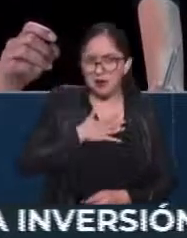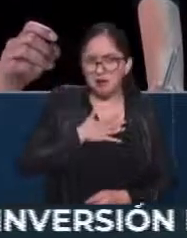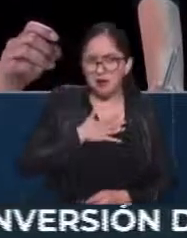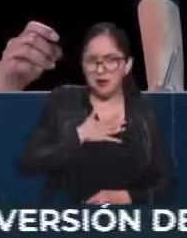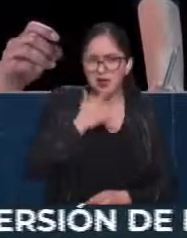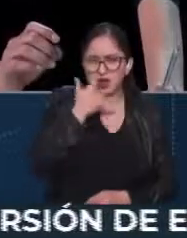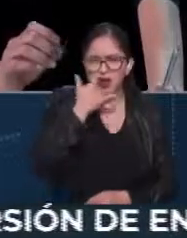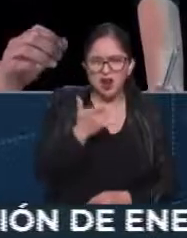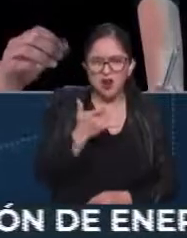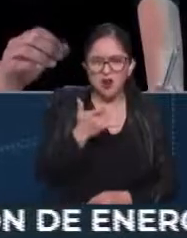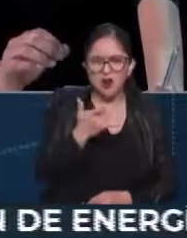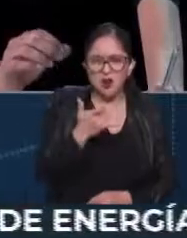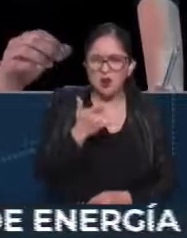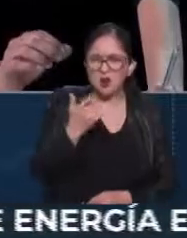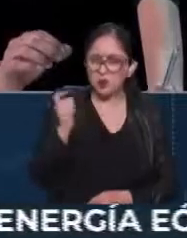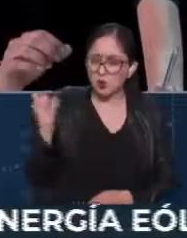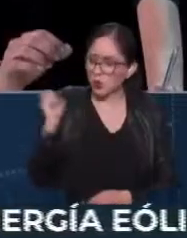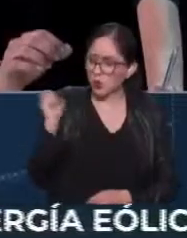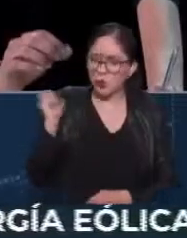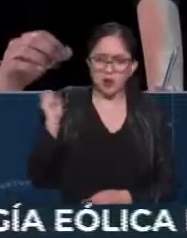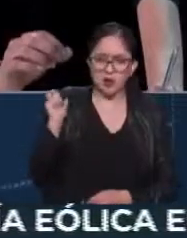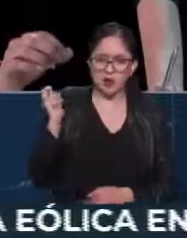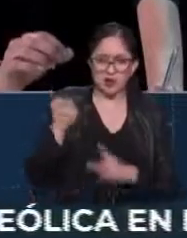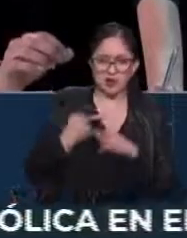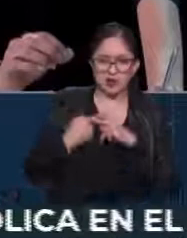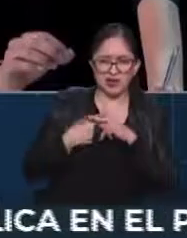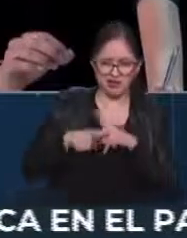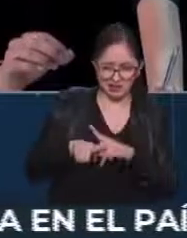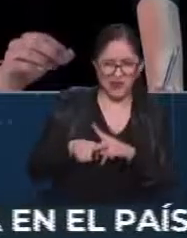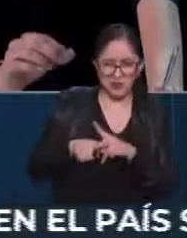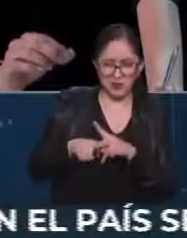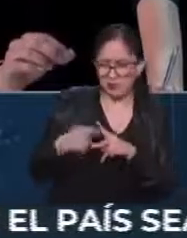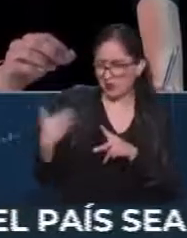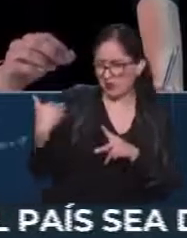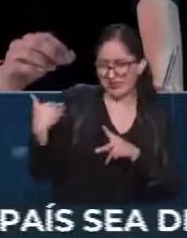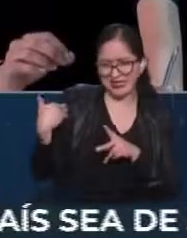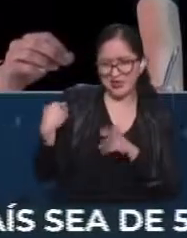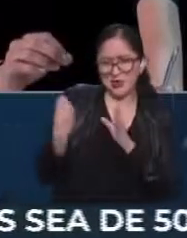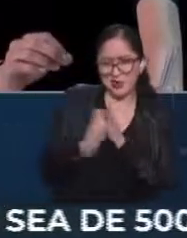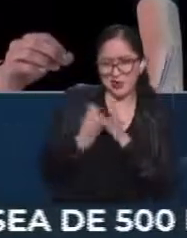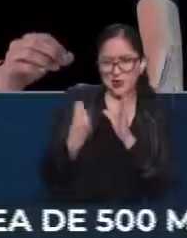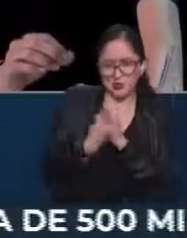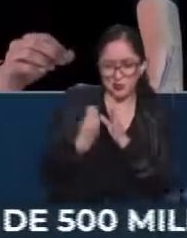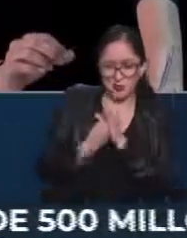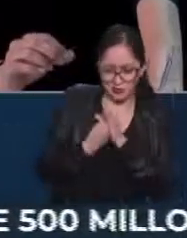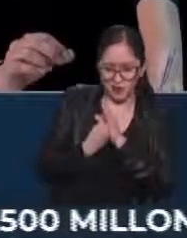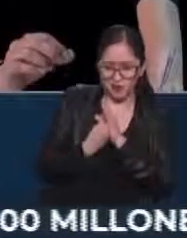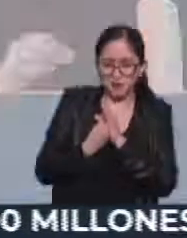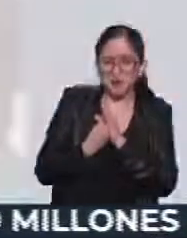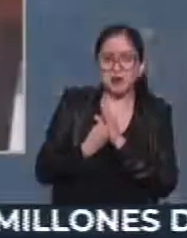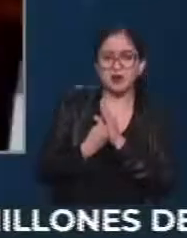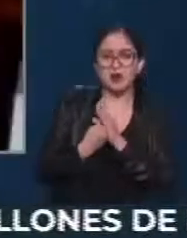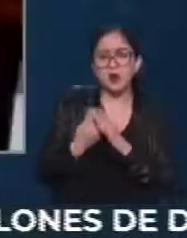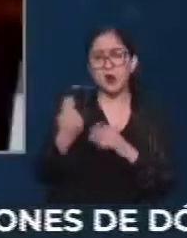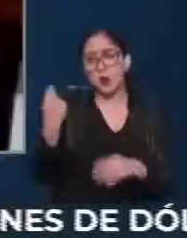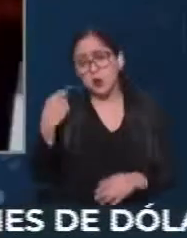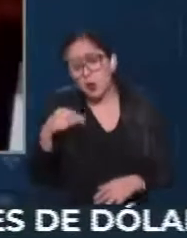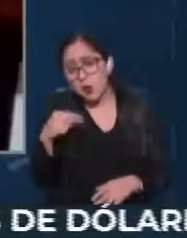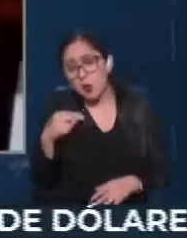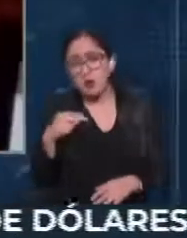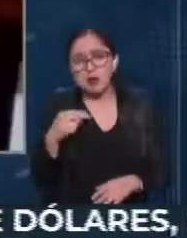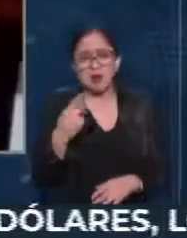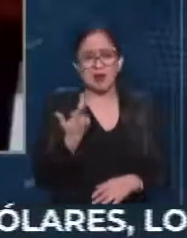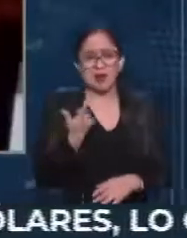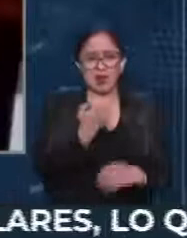cuando empezamos el curso que actualmente está transcurriendo en educación mal llamada a distancia,